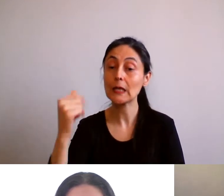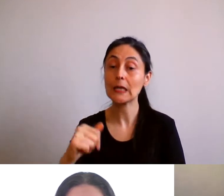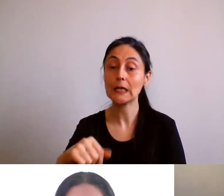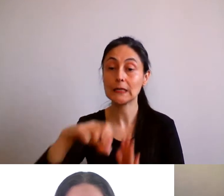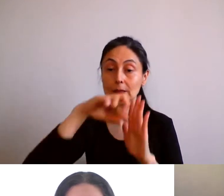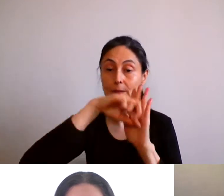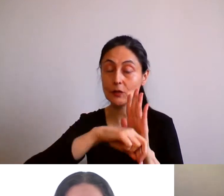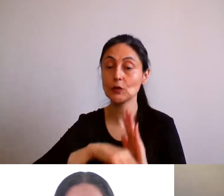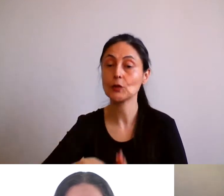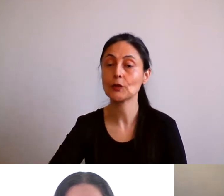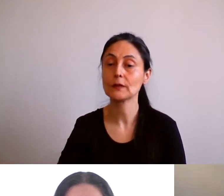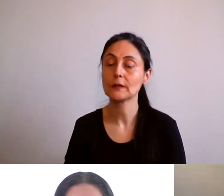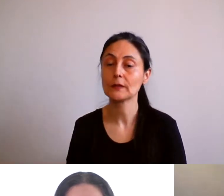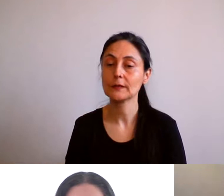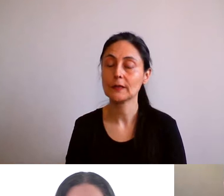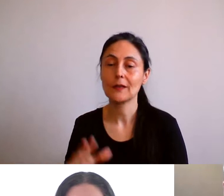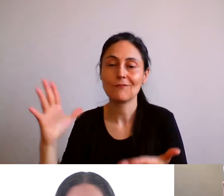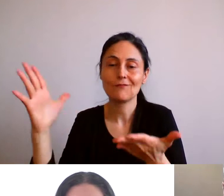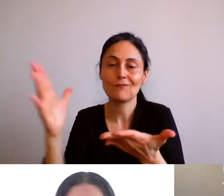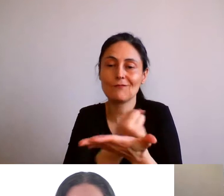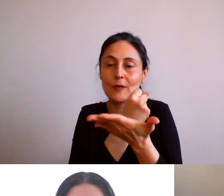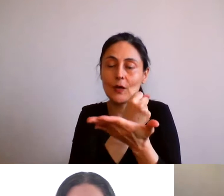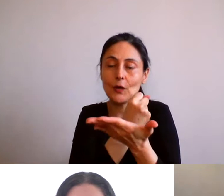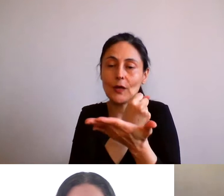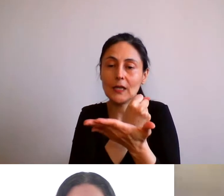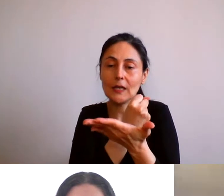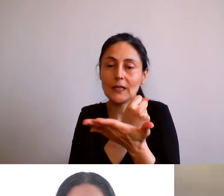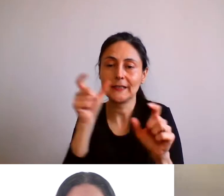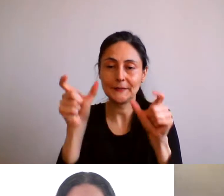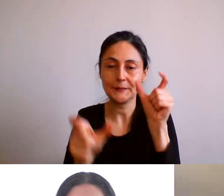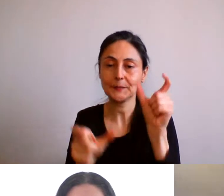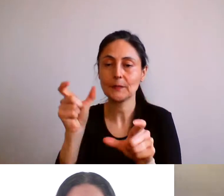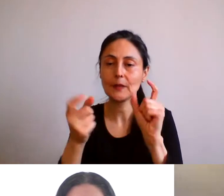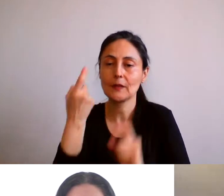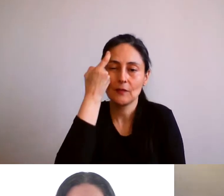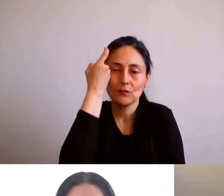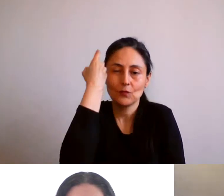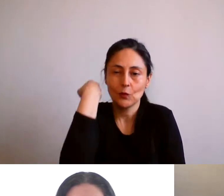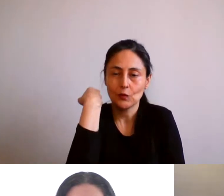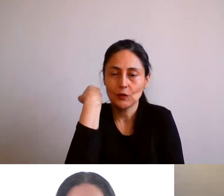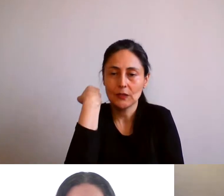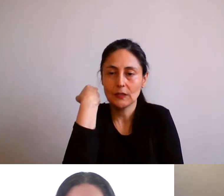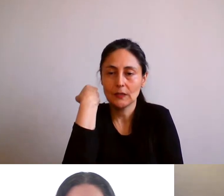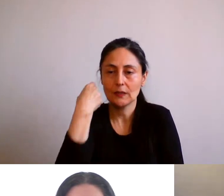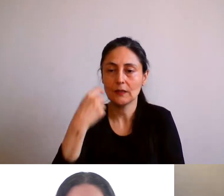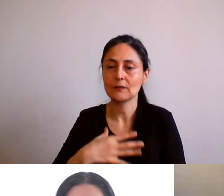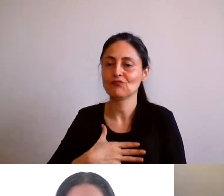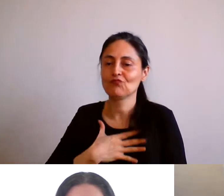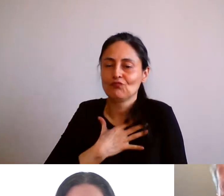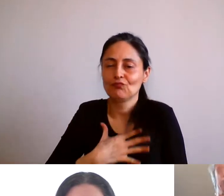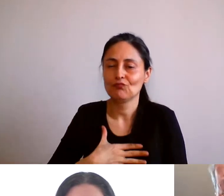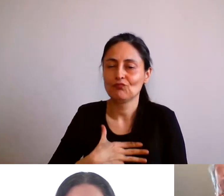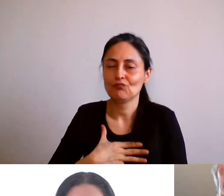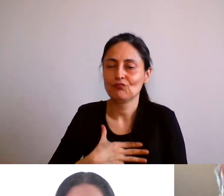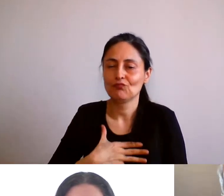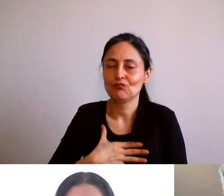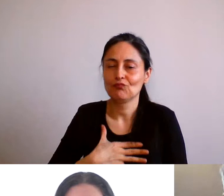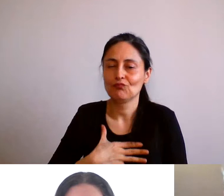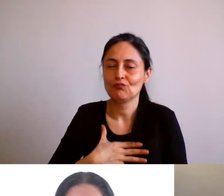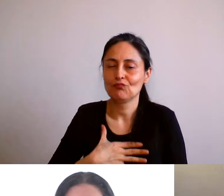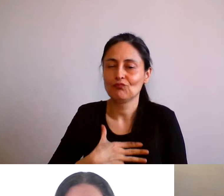es lograr que la gente tenga la conciencia de que están con síntomas o sospecha, consulten, y no por